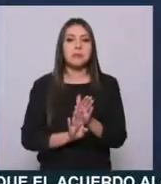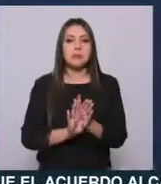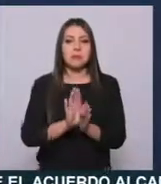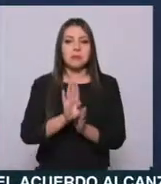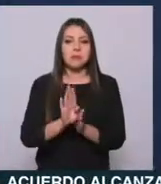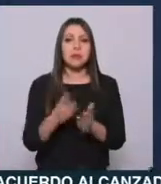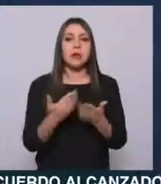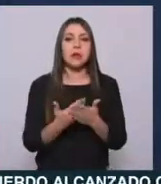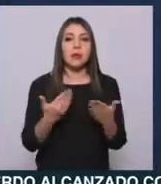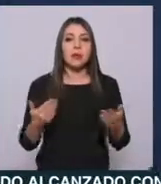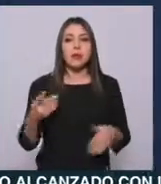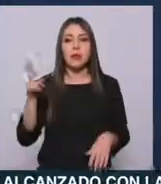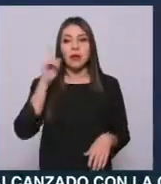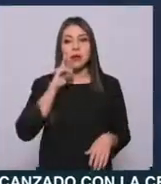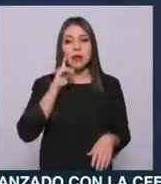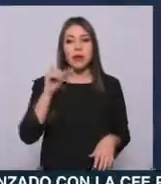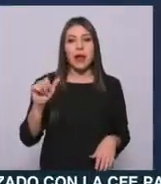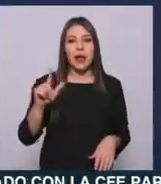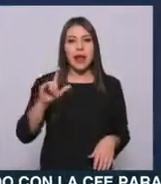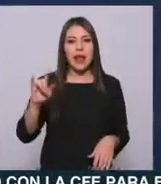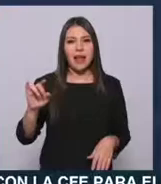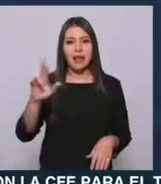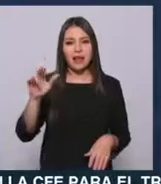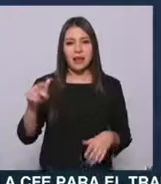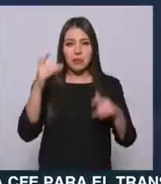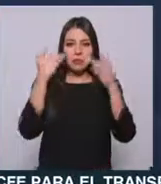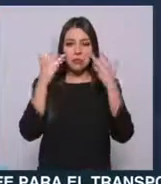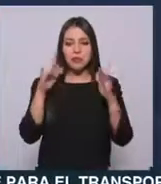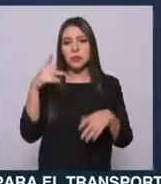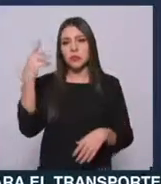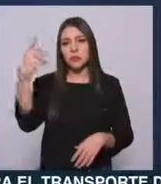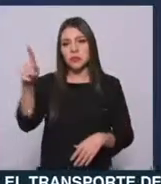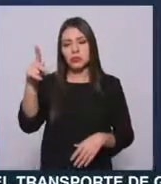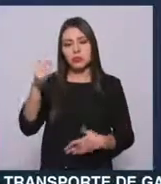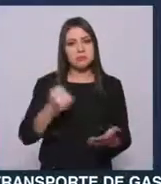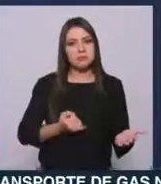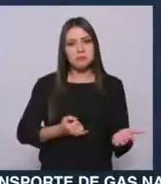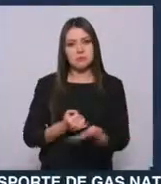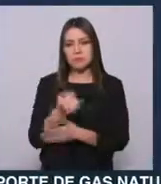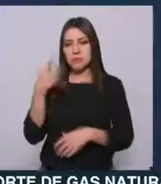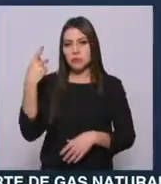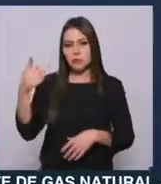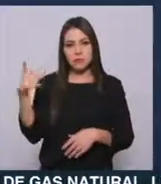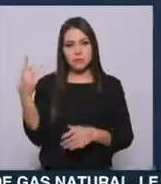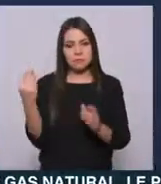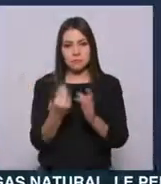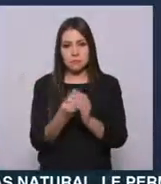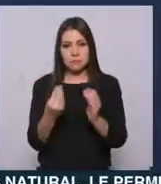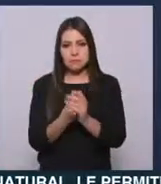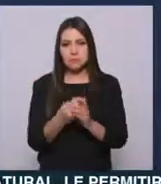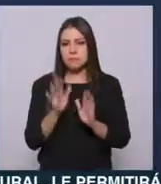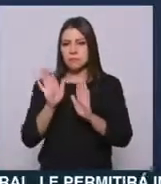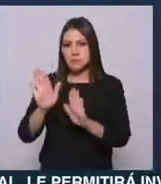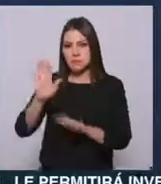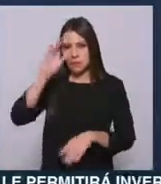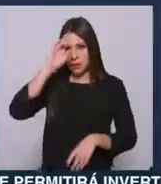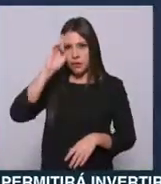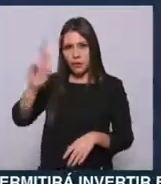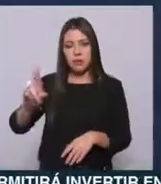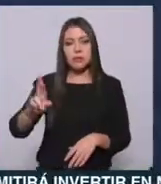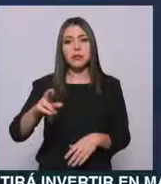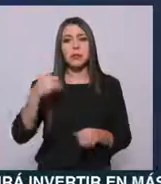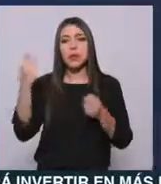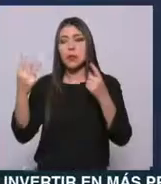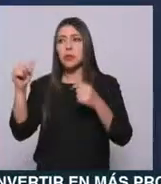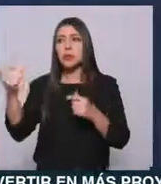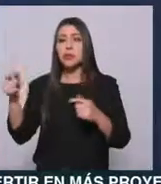la decisión de Alejandra es personal, se respeta. Muchos PRDistas han definido tomar otro rumbo y también